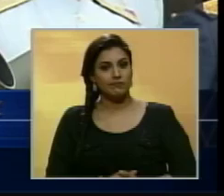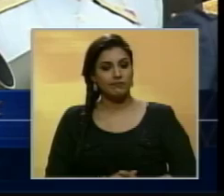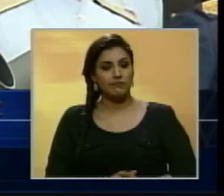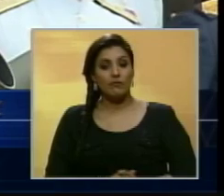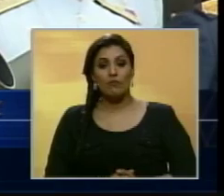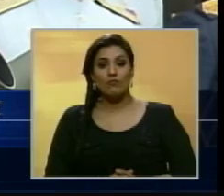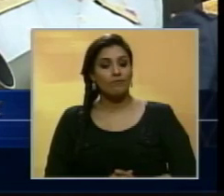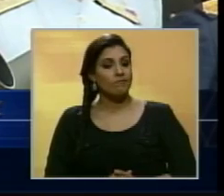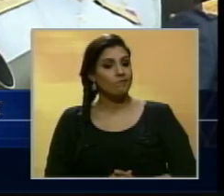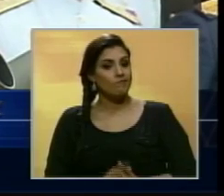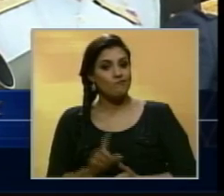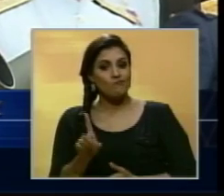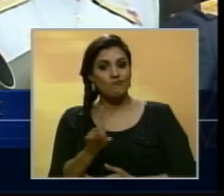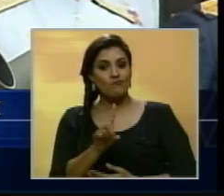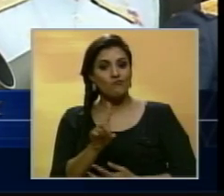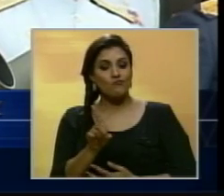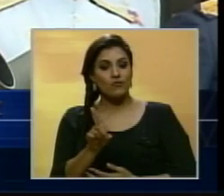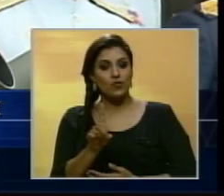No